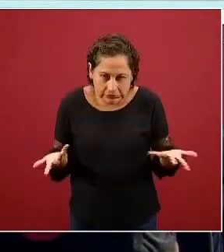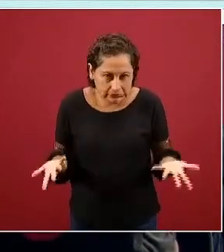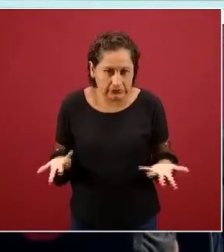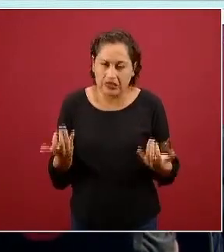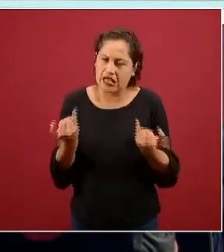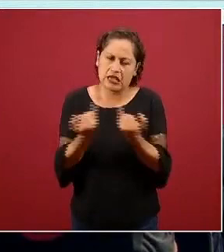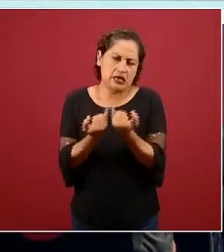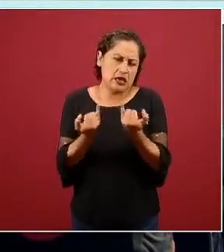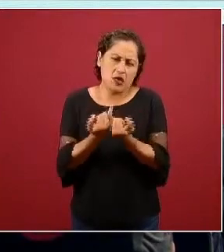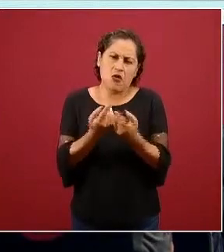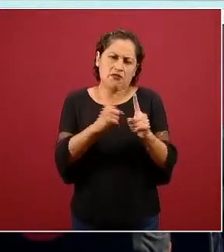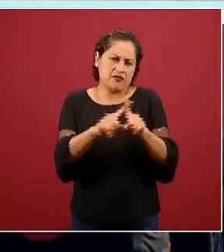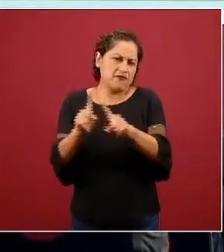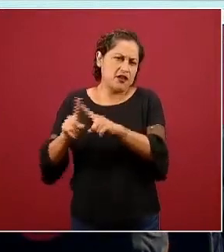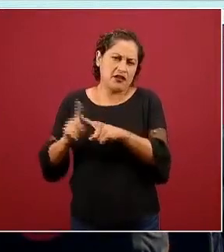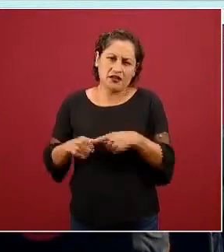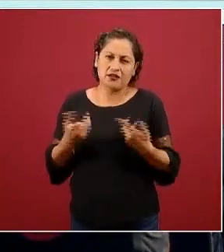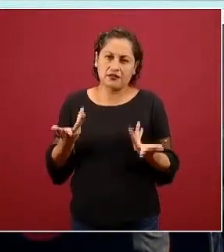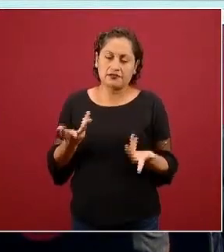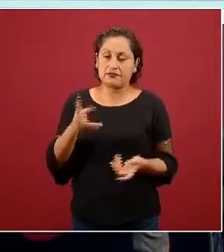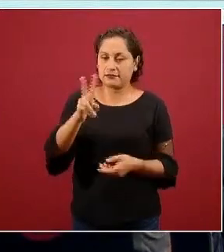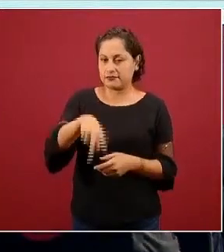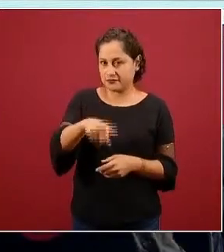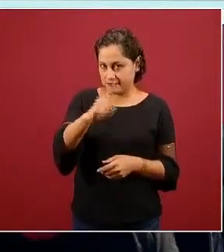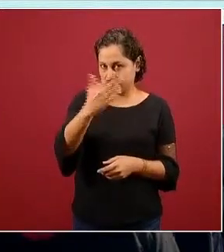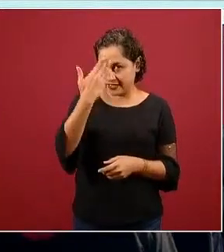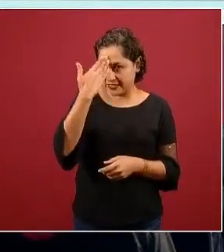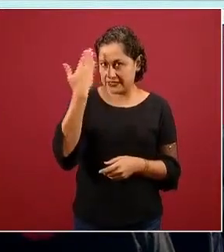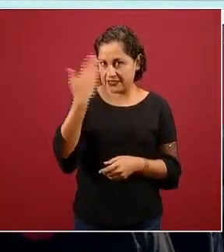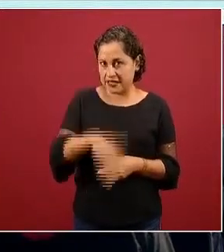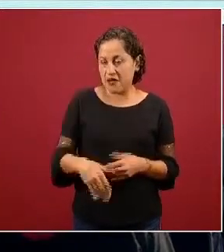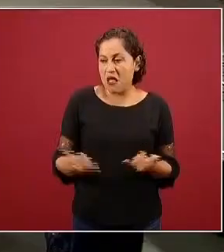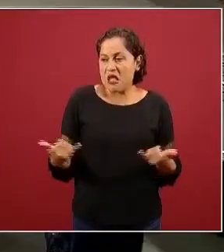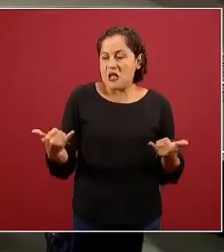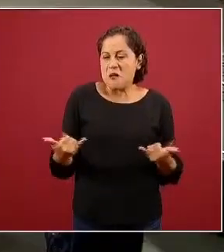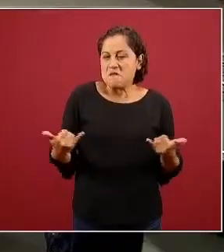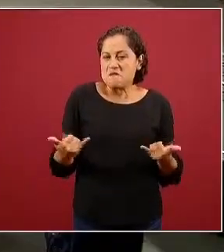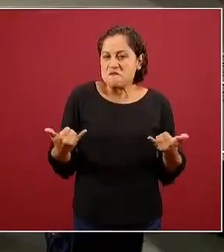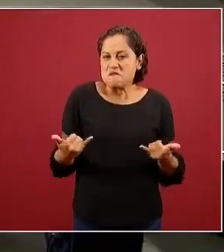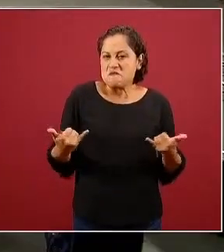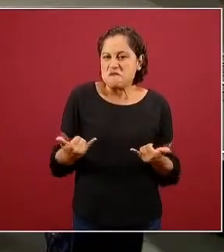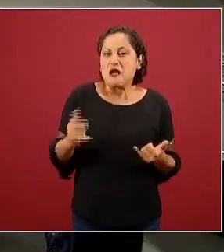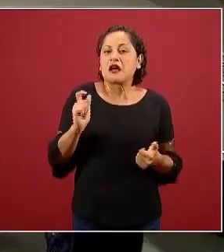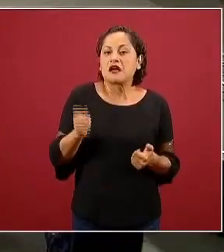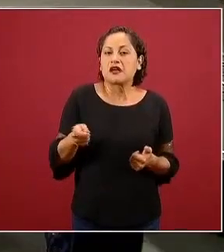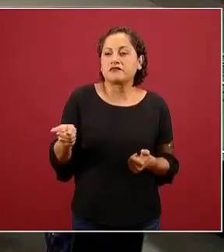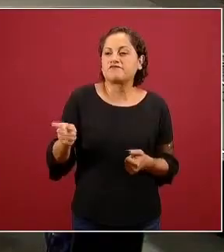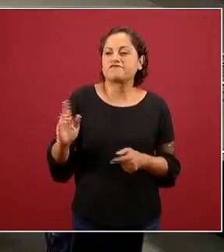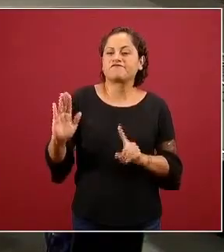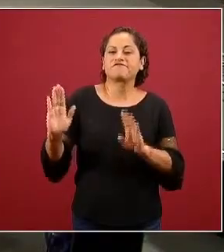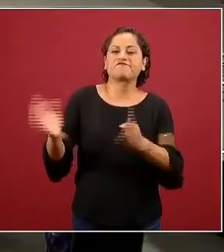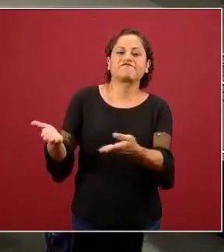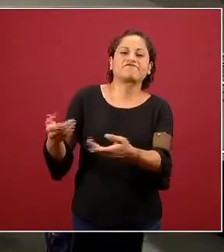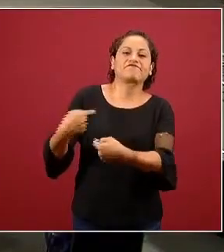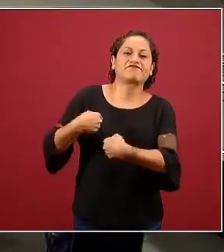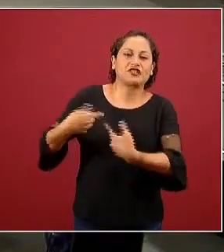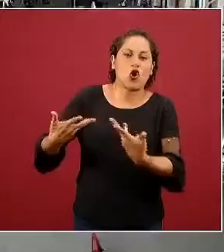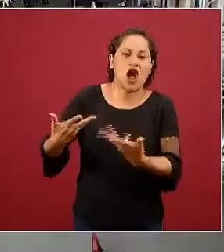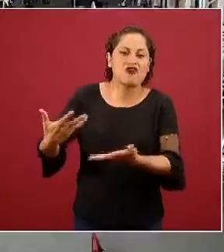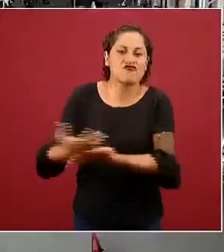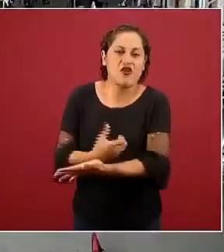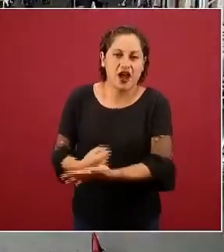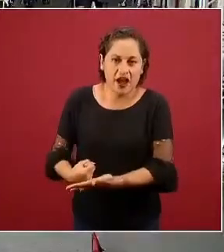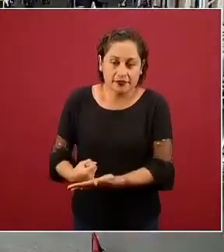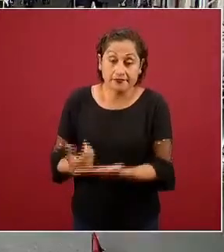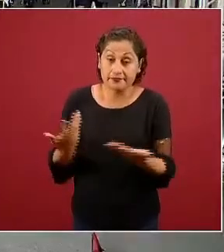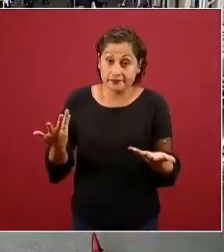supuesto, empeoran, ¿no? Recuerden que un berrinche tiene por objetivo conseguir algo, entonces hago una